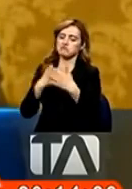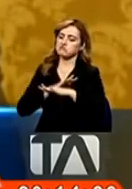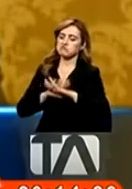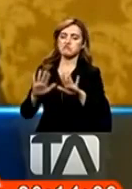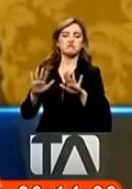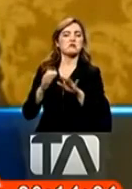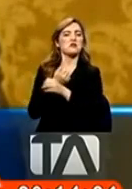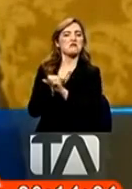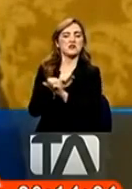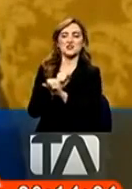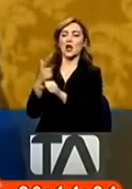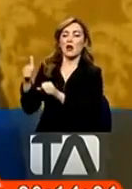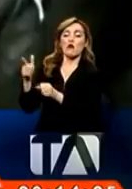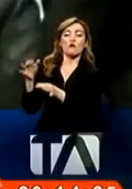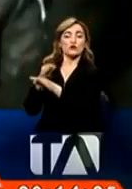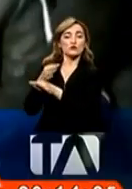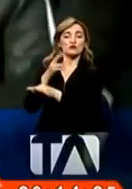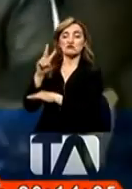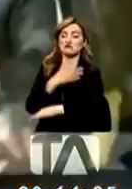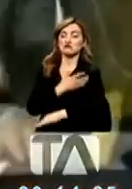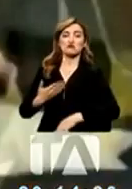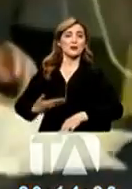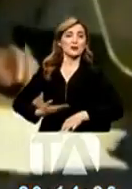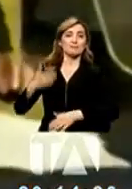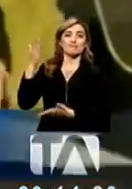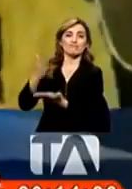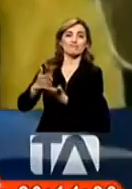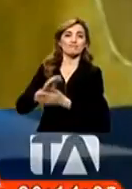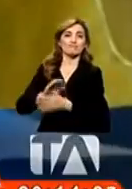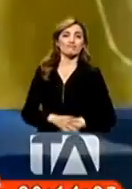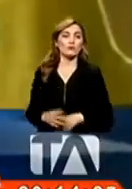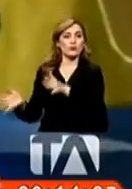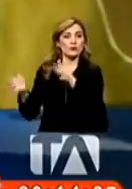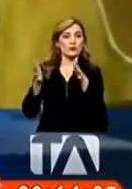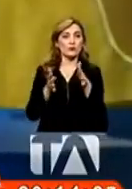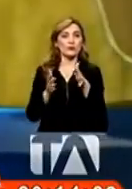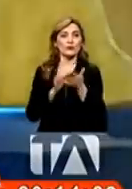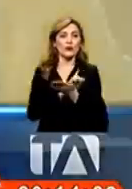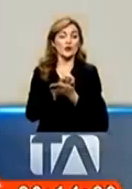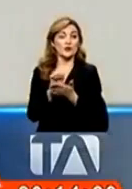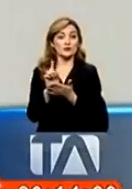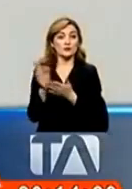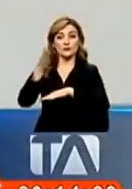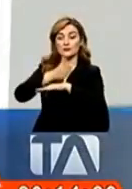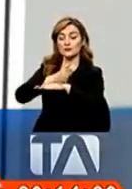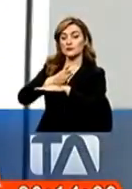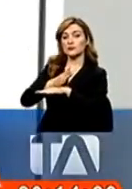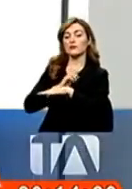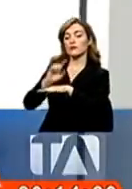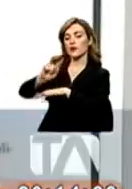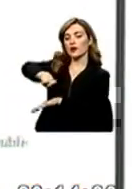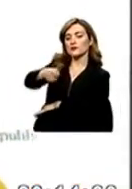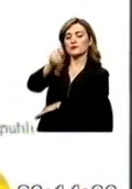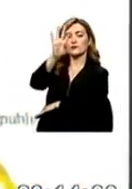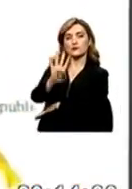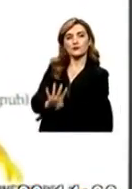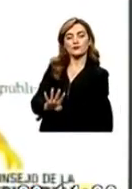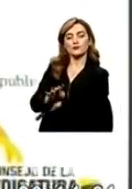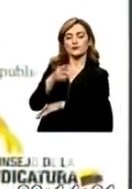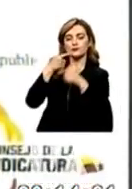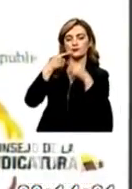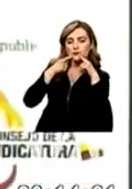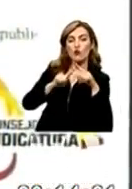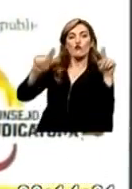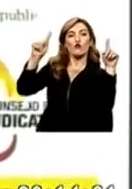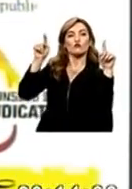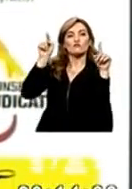la libero de sus funciones. La decisión se da exactamente una semana después de que este noticiero hiciera pública la declaración juramentada firmada por